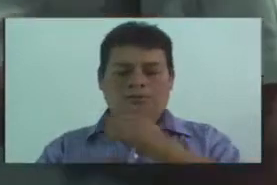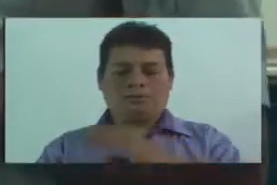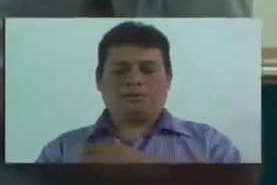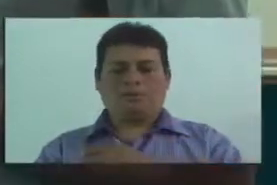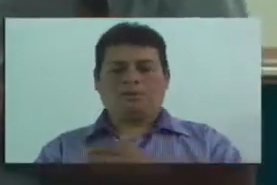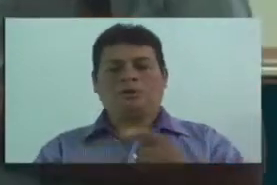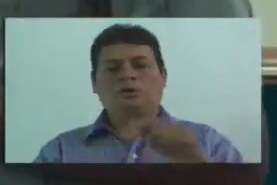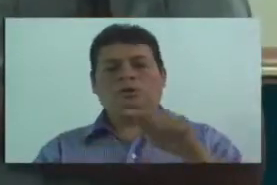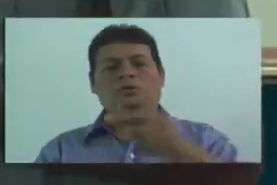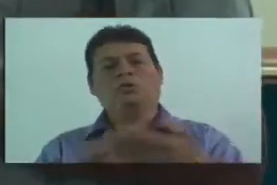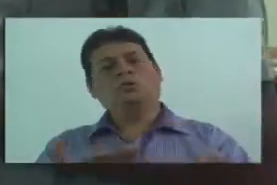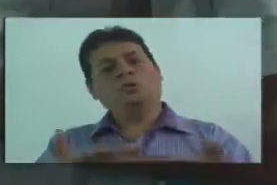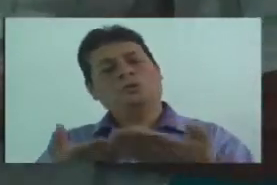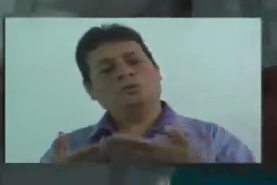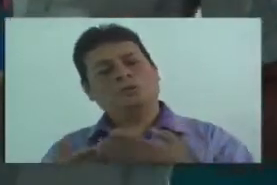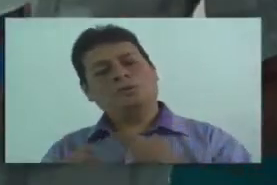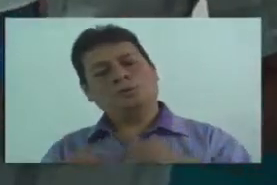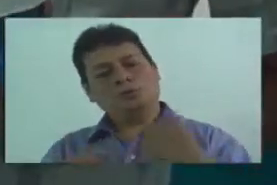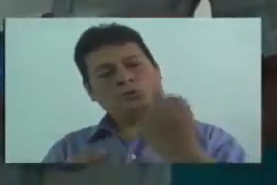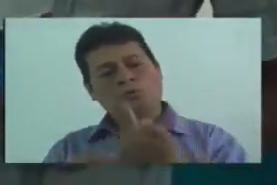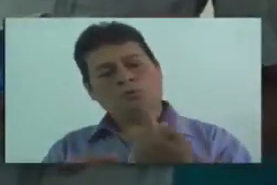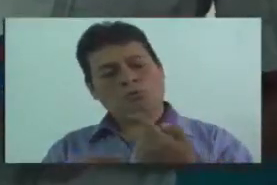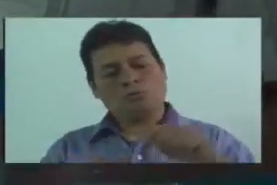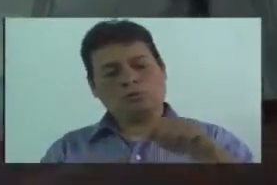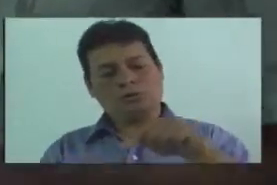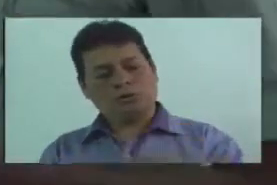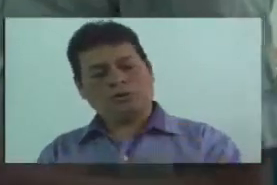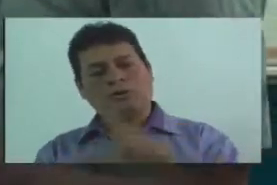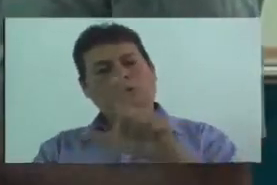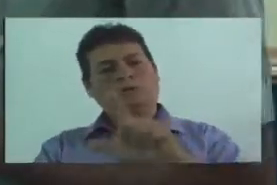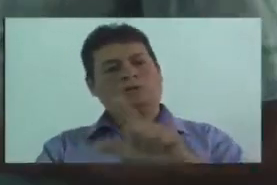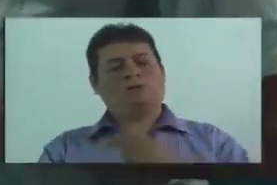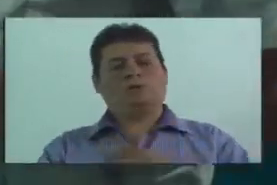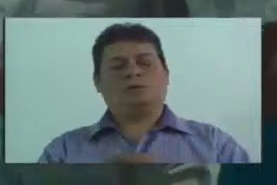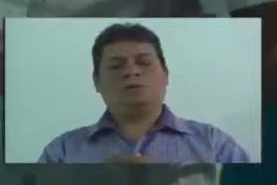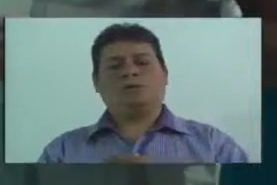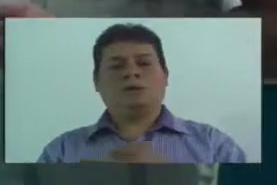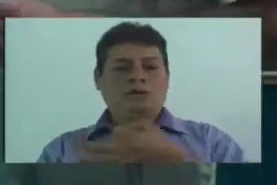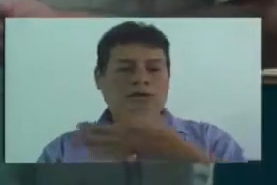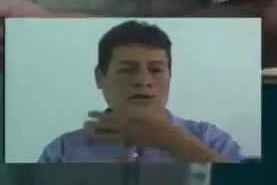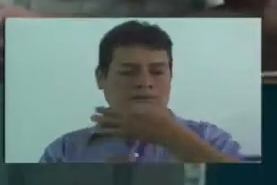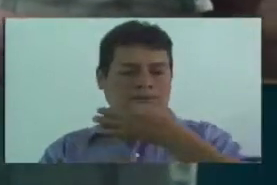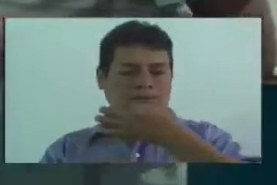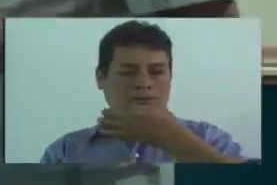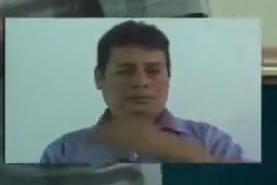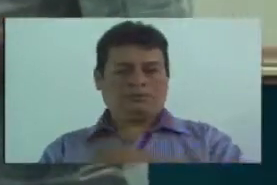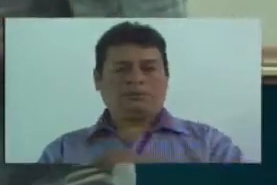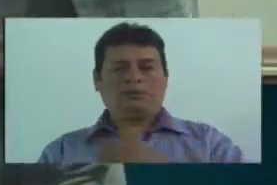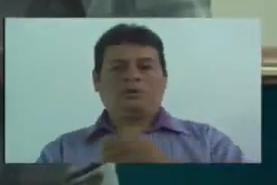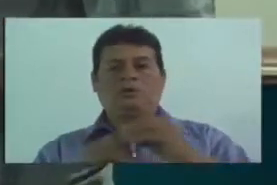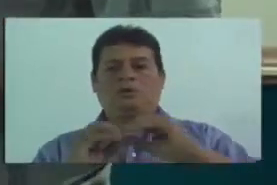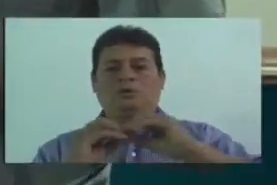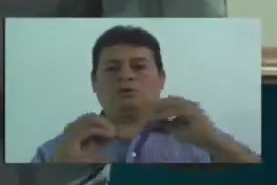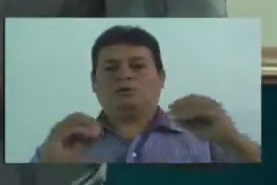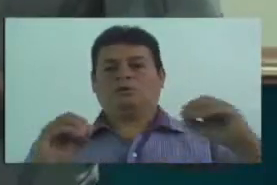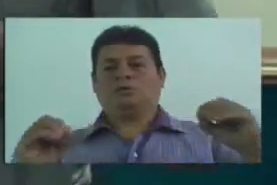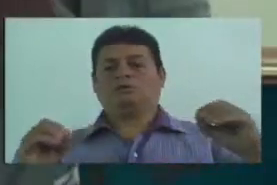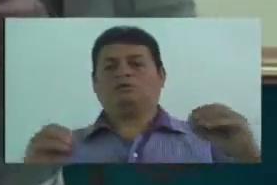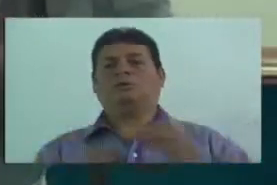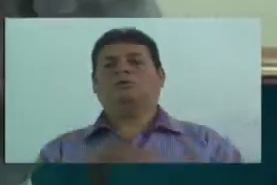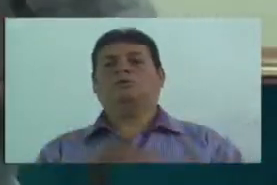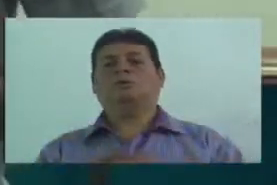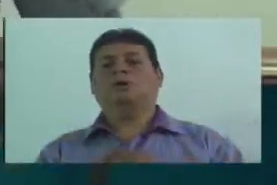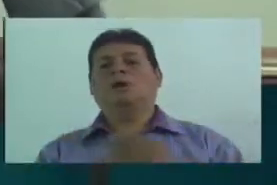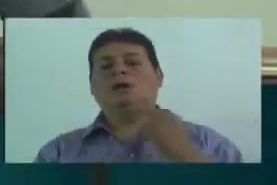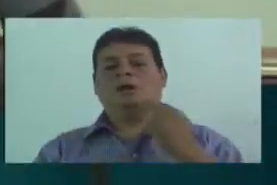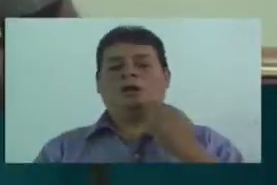tengas, consígueme un corral. Entonces son los ejemplos de los tipos de enunciado, el